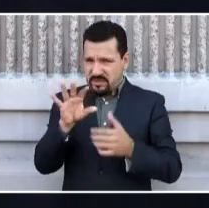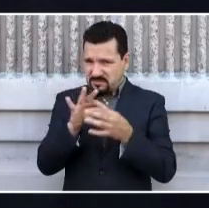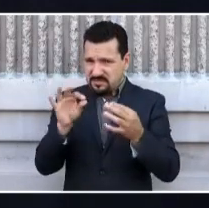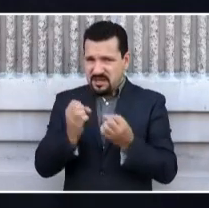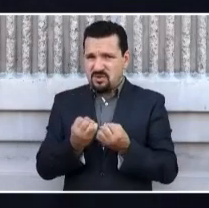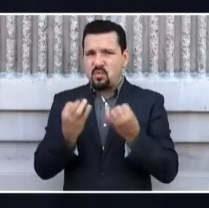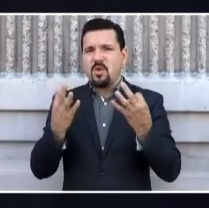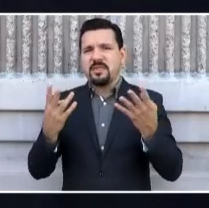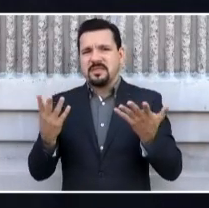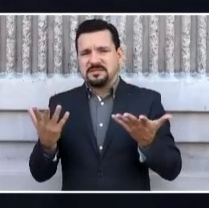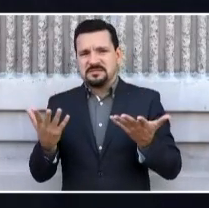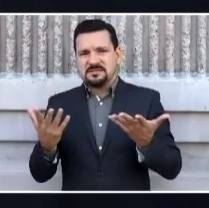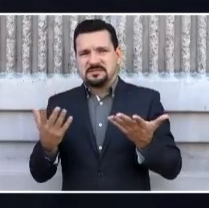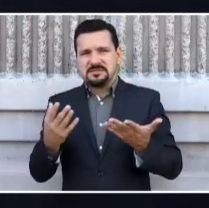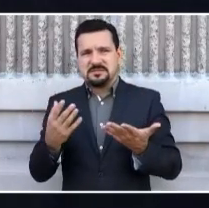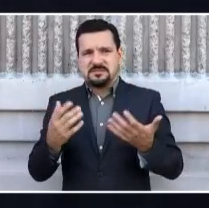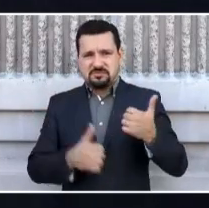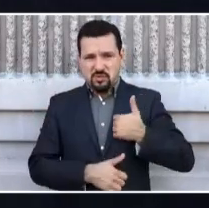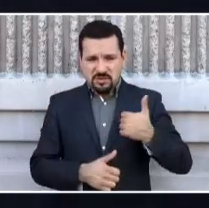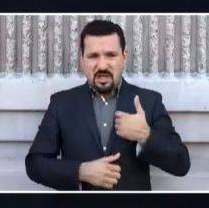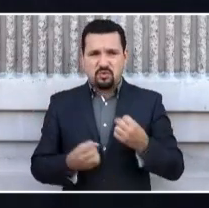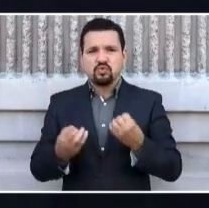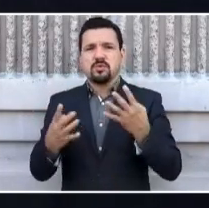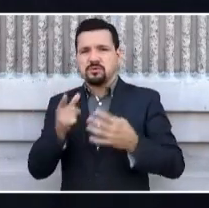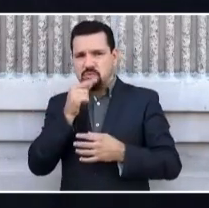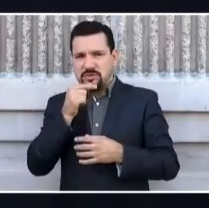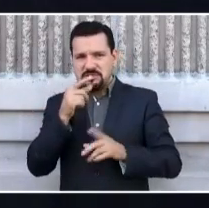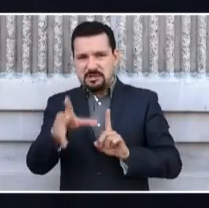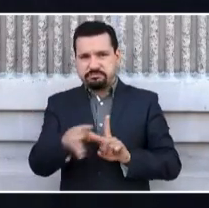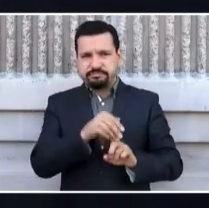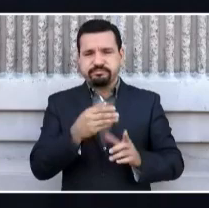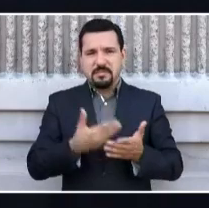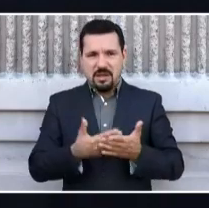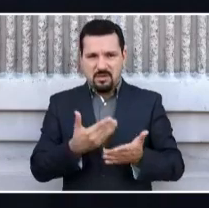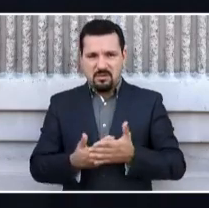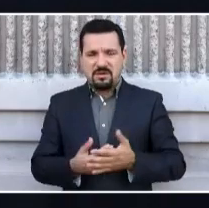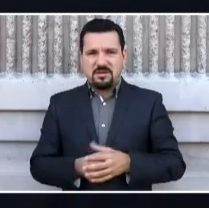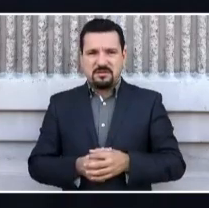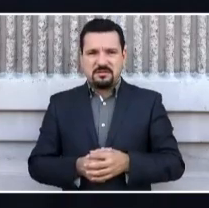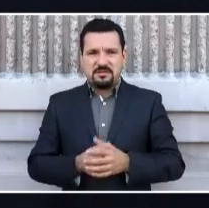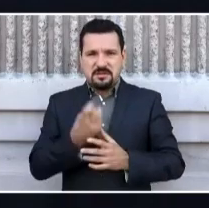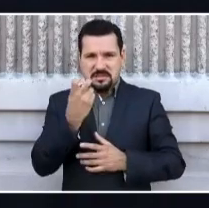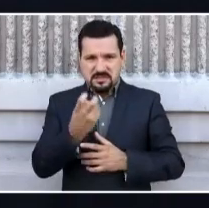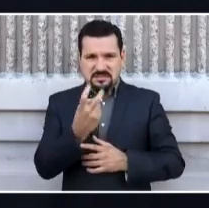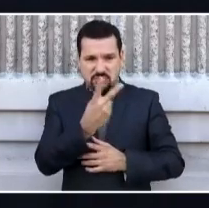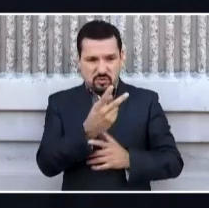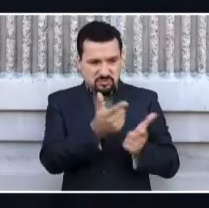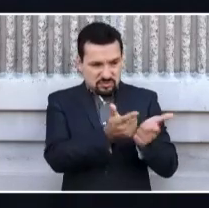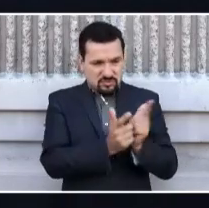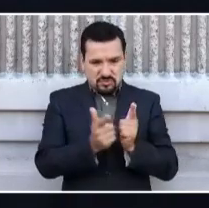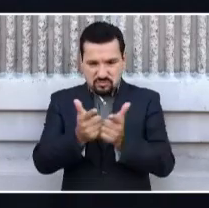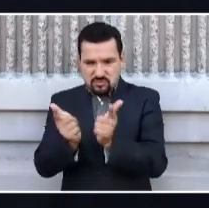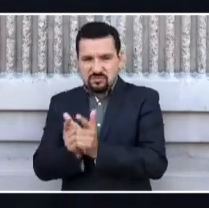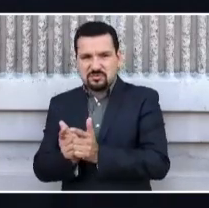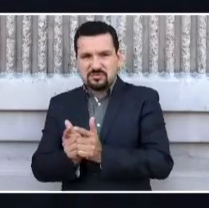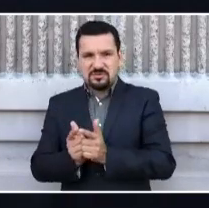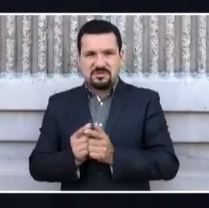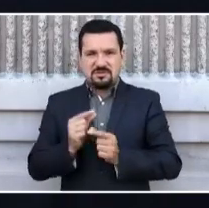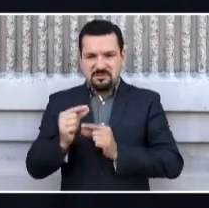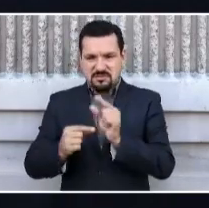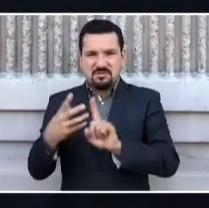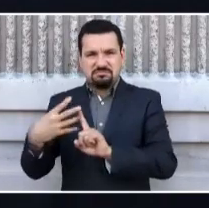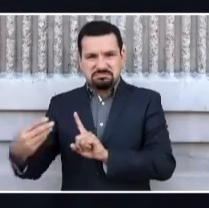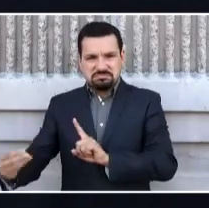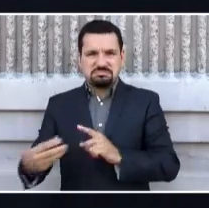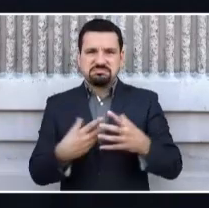de cuántos militares están infectados hasta ahorita, cuántos policías, porque son las dos corporaciones en donde se han